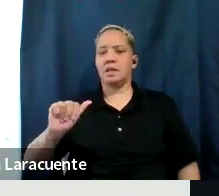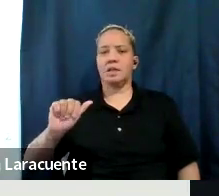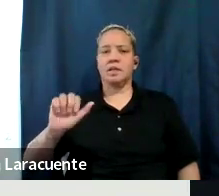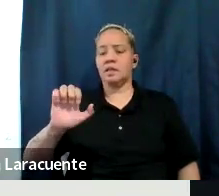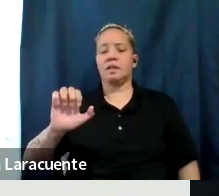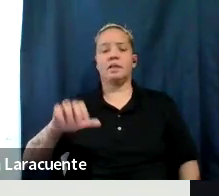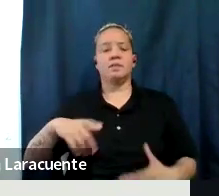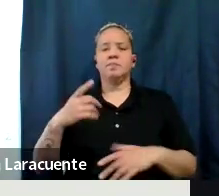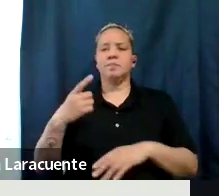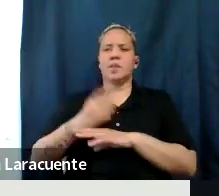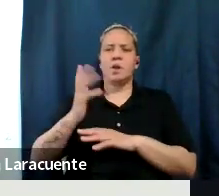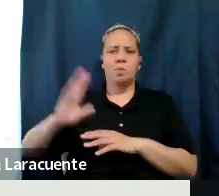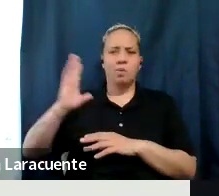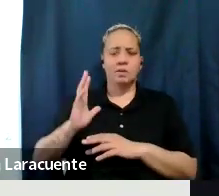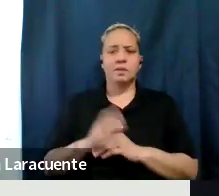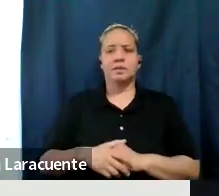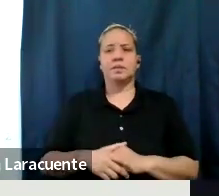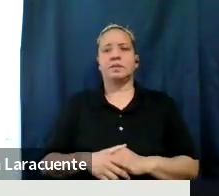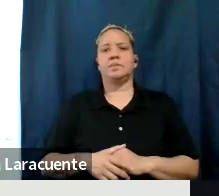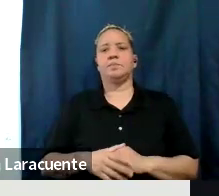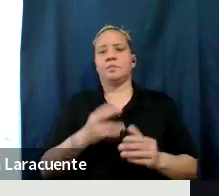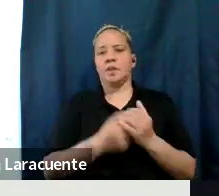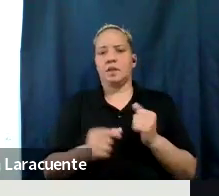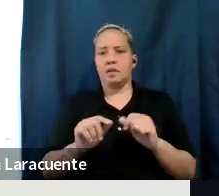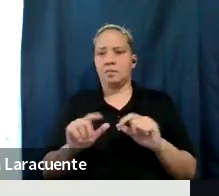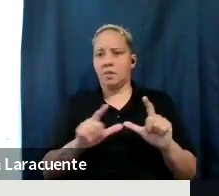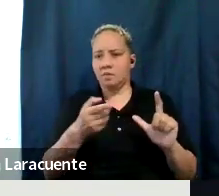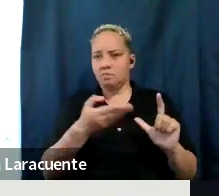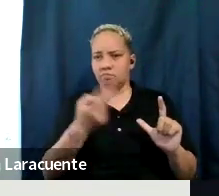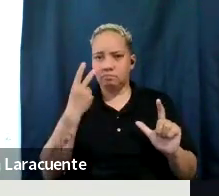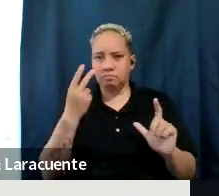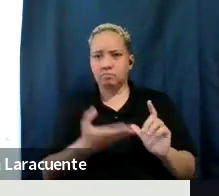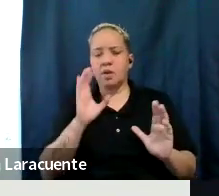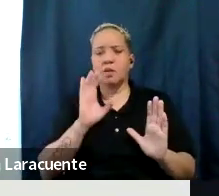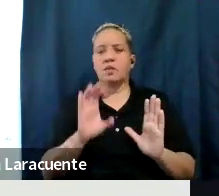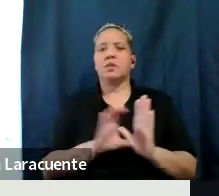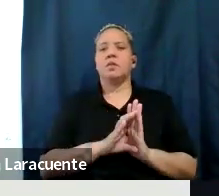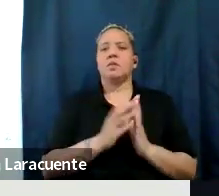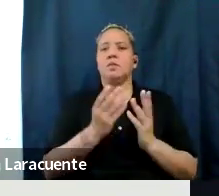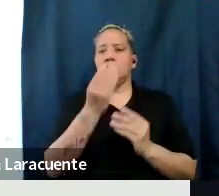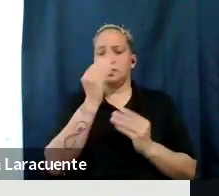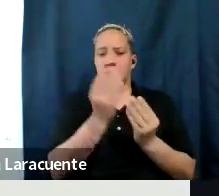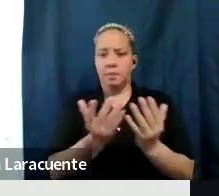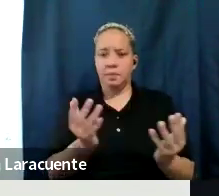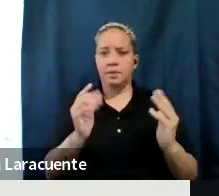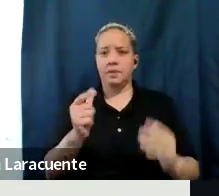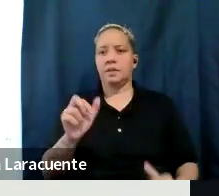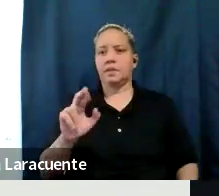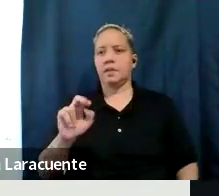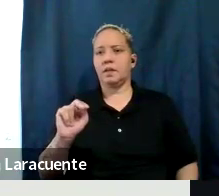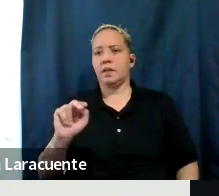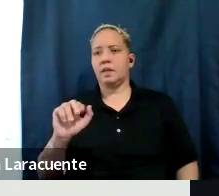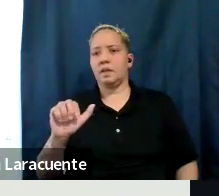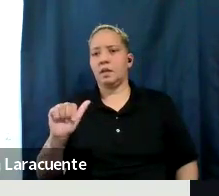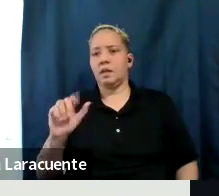1924, Juan Ramón Jiménez y Federico García Lorca, y aparece una foto en los jardines del Generalife en Granada,